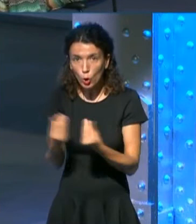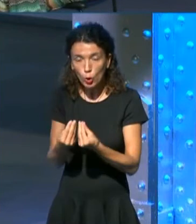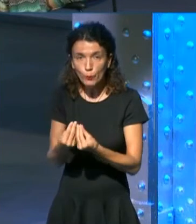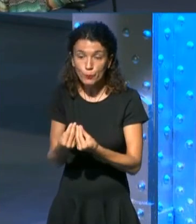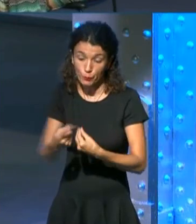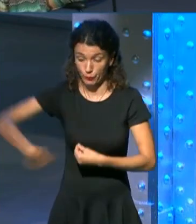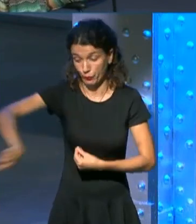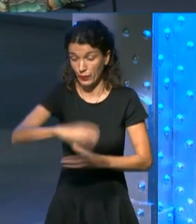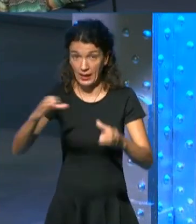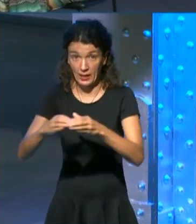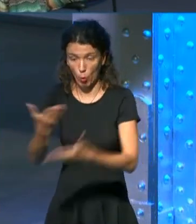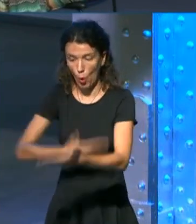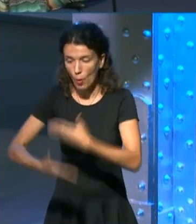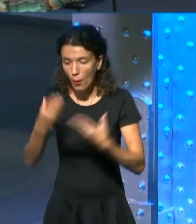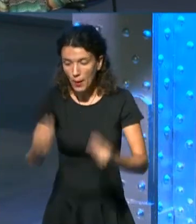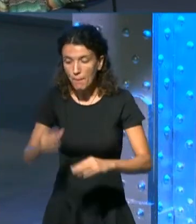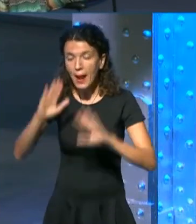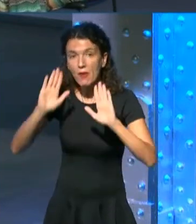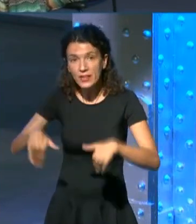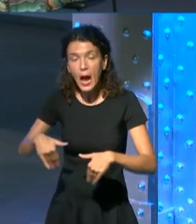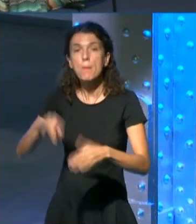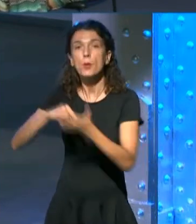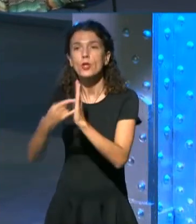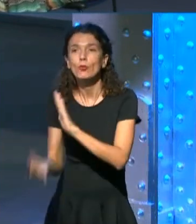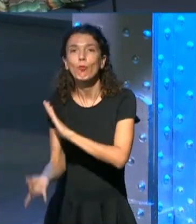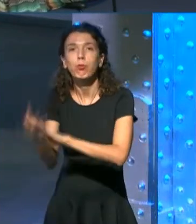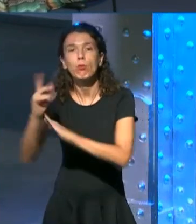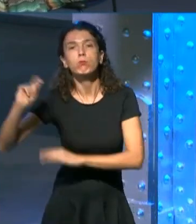colaborativa para conseguir el proyecto se concluya o se concrete.